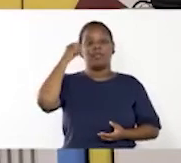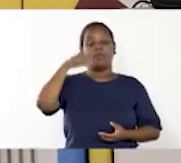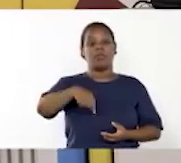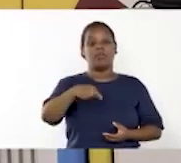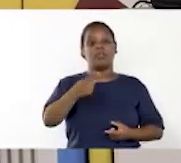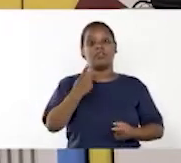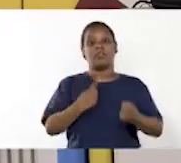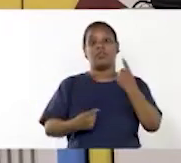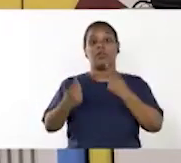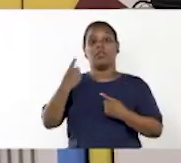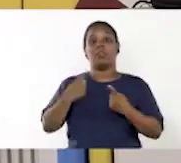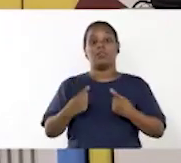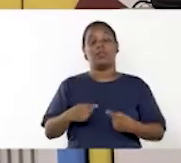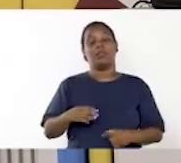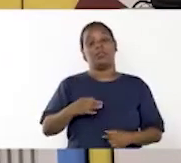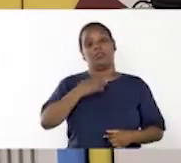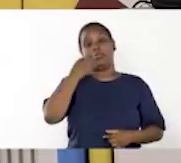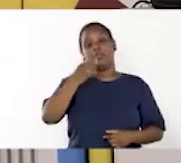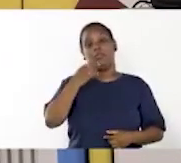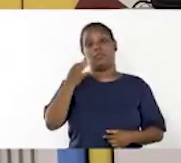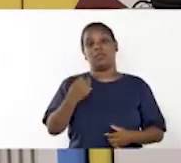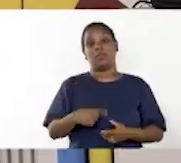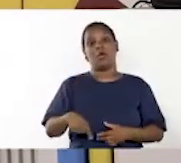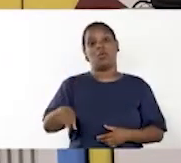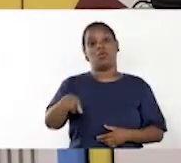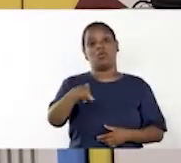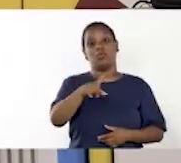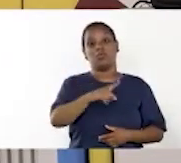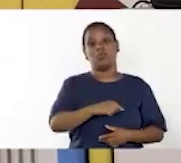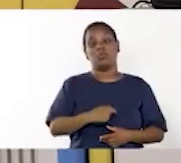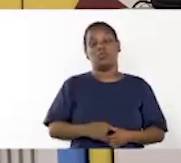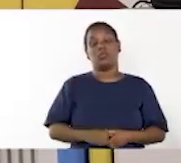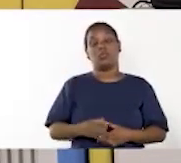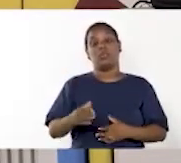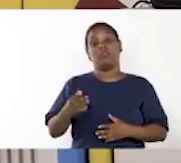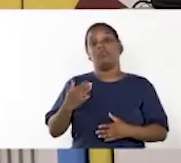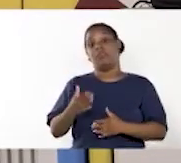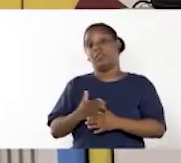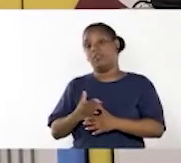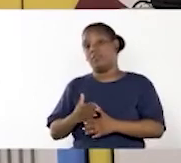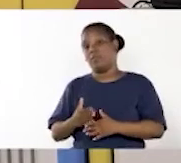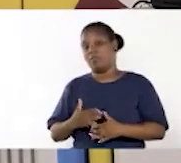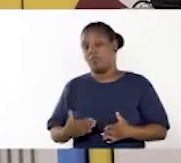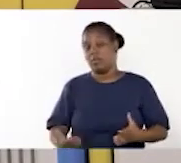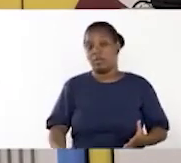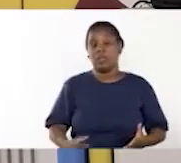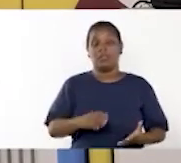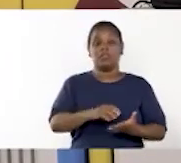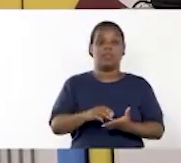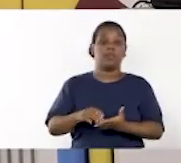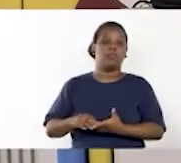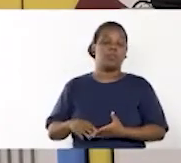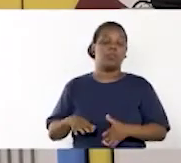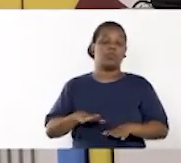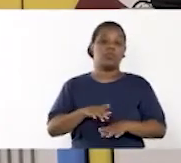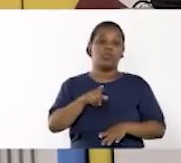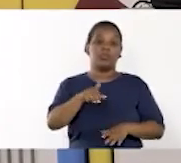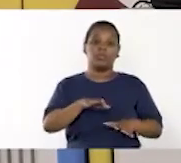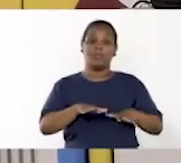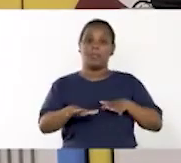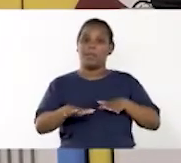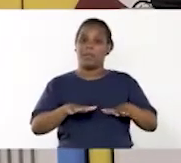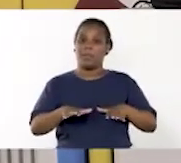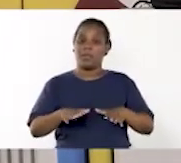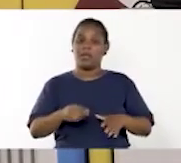elementos que le hemos abordado, ustedes en varias ocasiones ya, ustedes están preparados